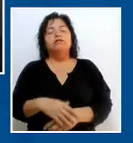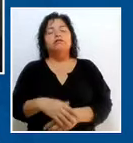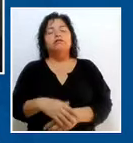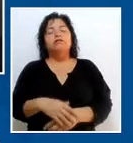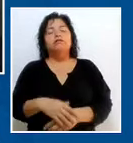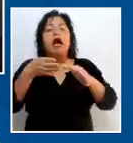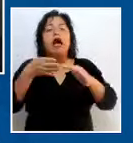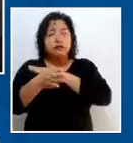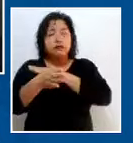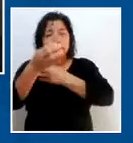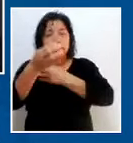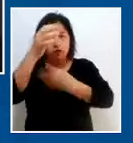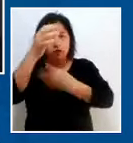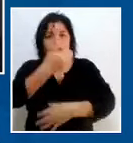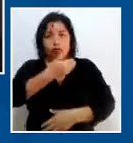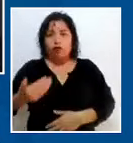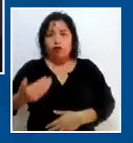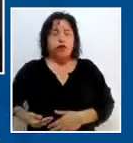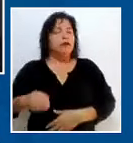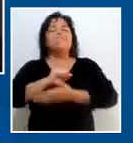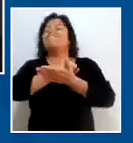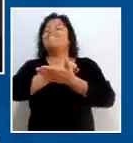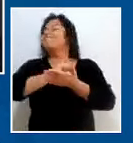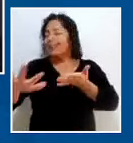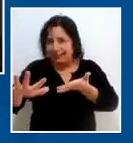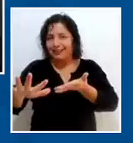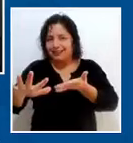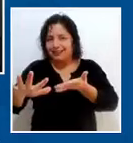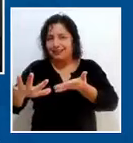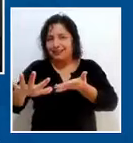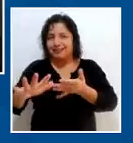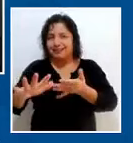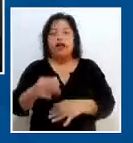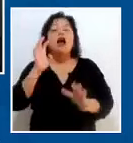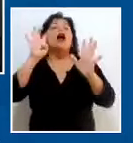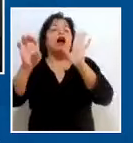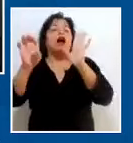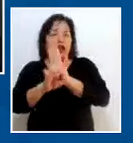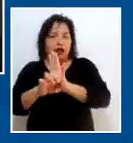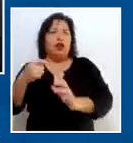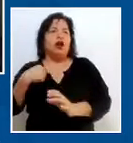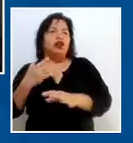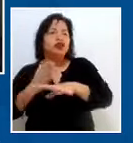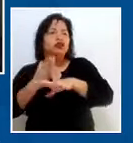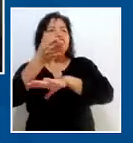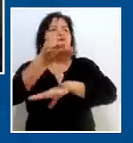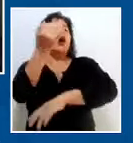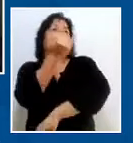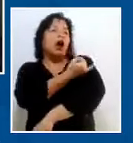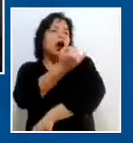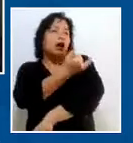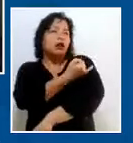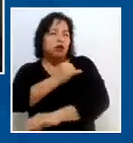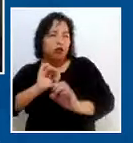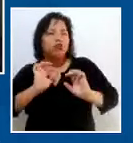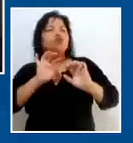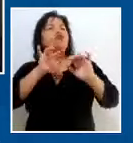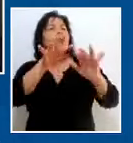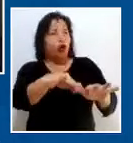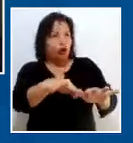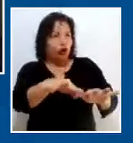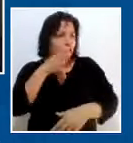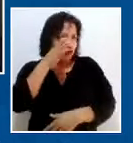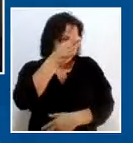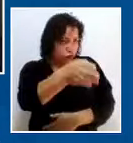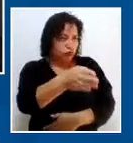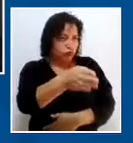a la información pública debe ser gratuito. Entonces, por ejemplo, si yo voy a una entidad de manera presencial